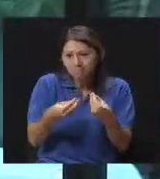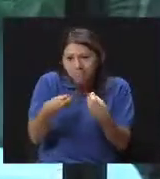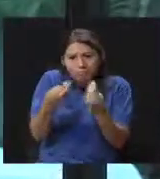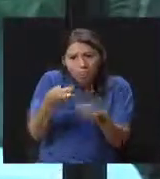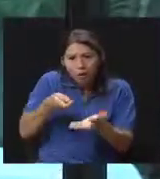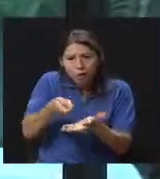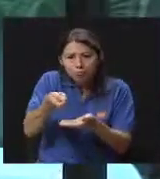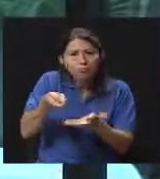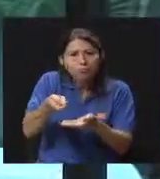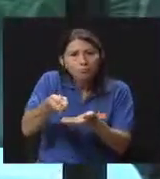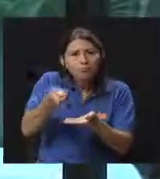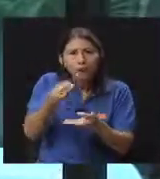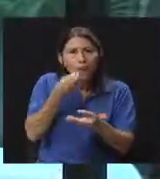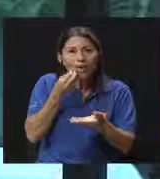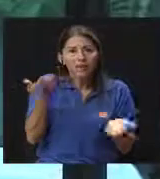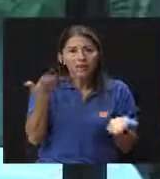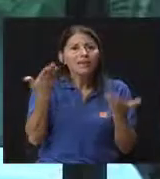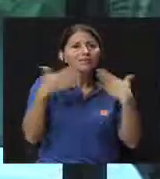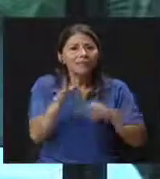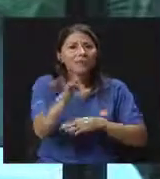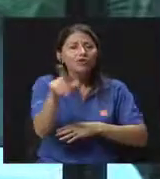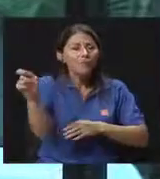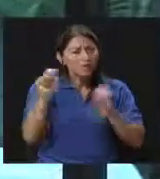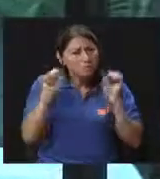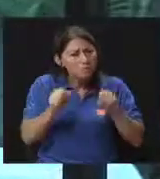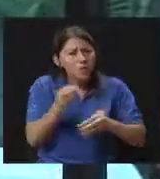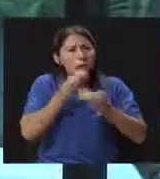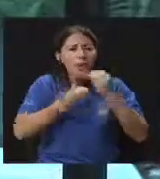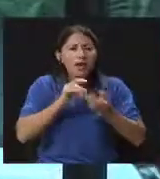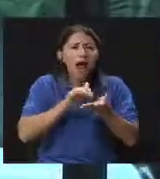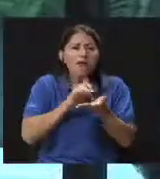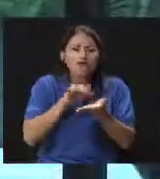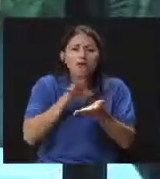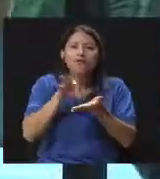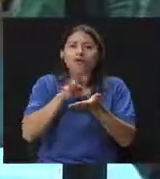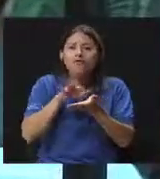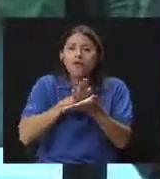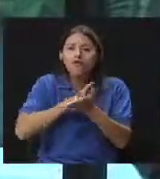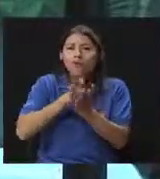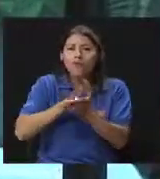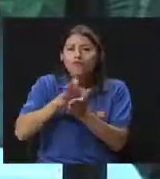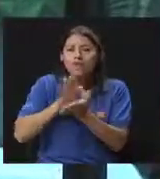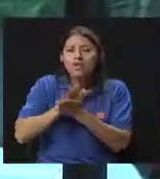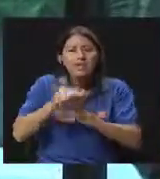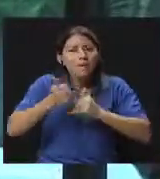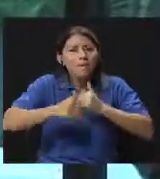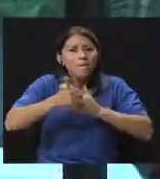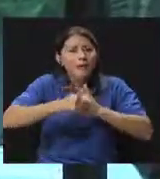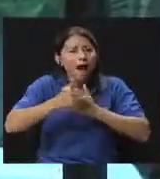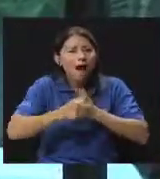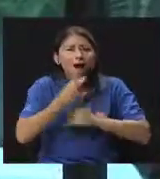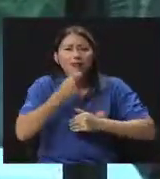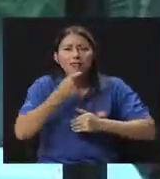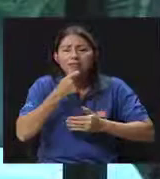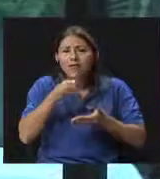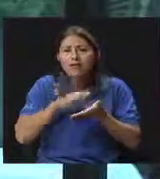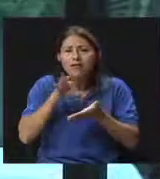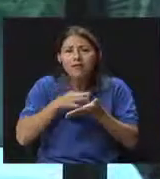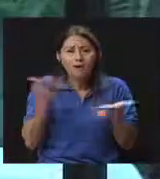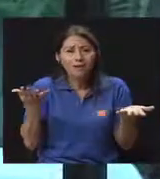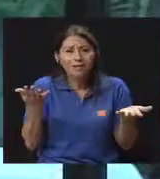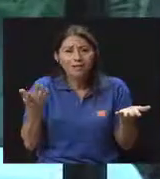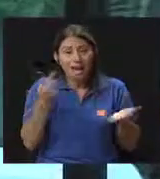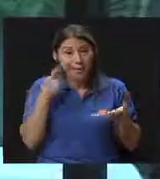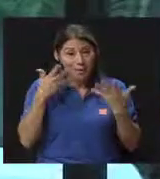comiendo tortillas, maíz, trocitos de pan, galletitas, frijoles. Entonces vemos que a partir